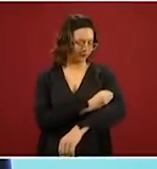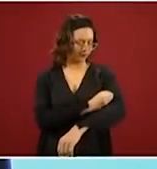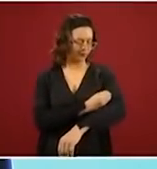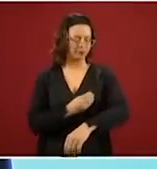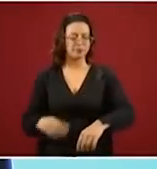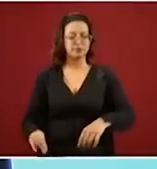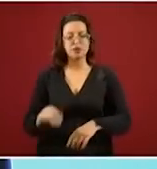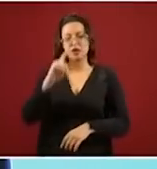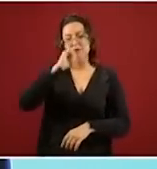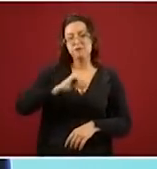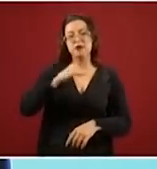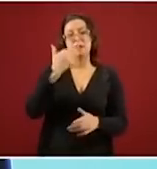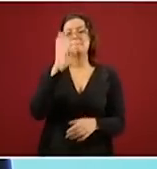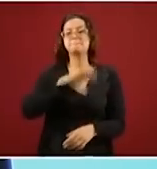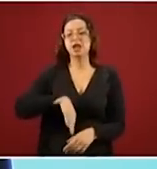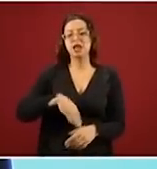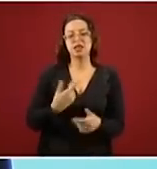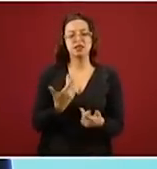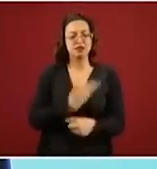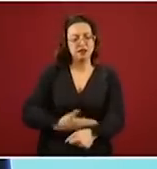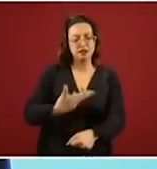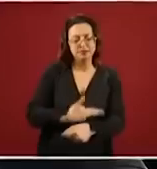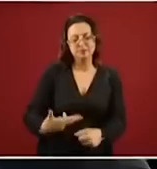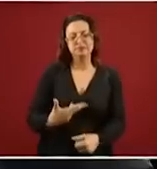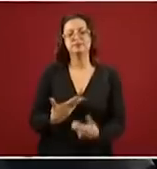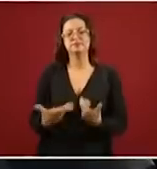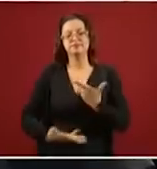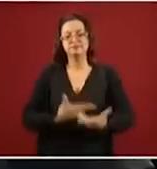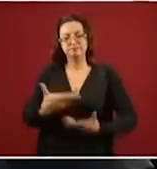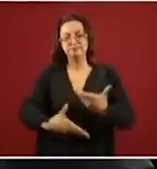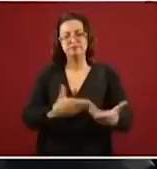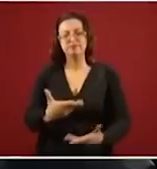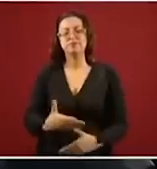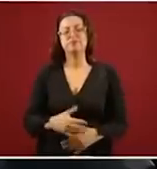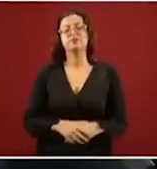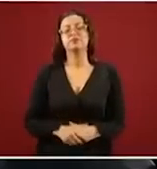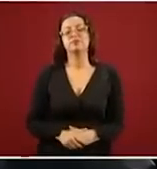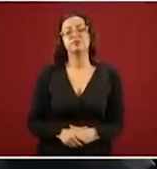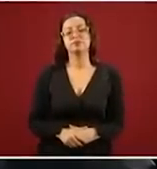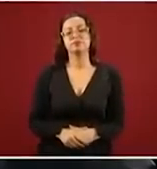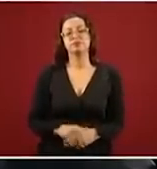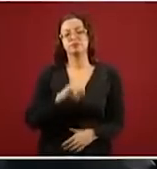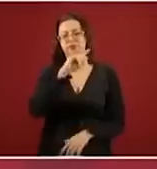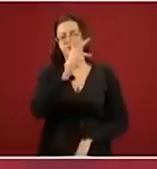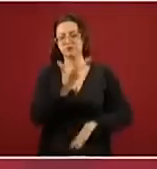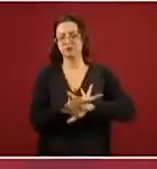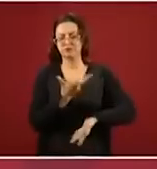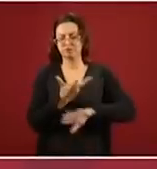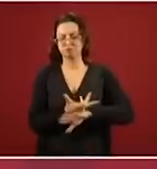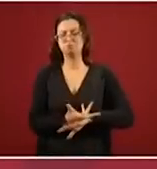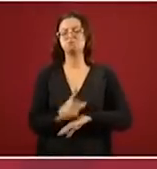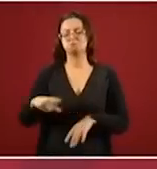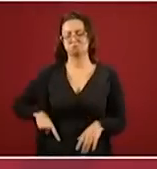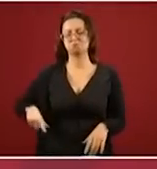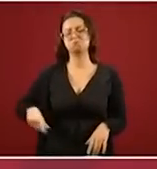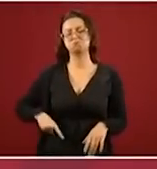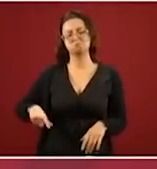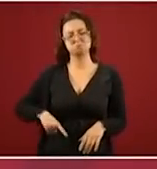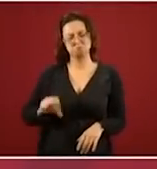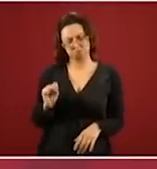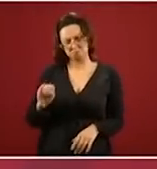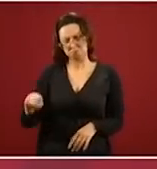se están haciendo los trámites de cooperación de parte del gobierno de eeuu